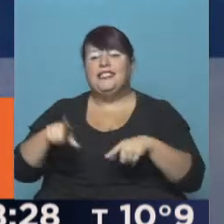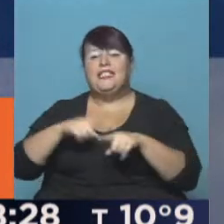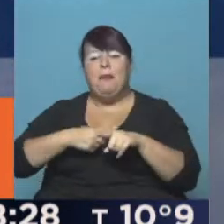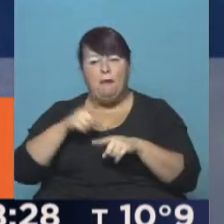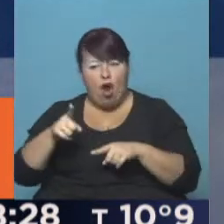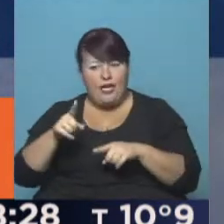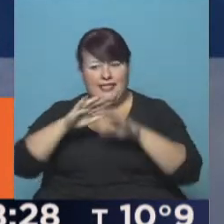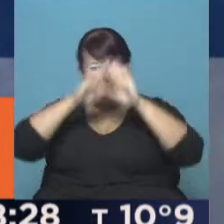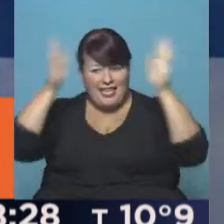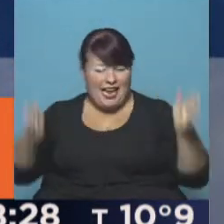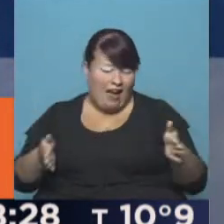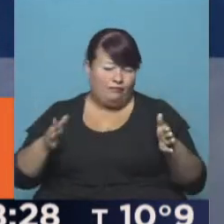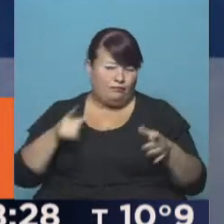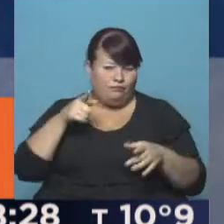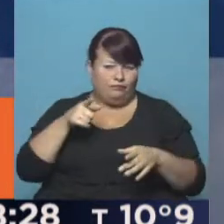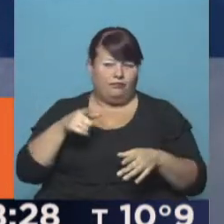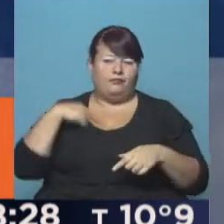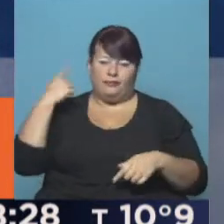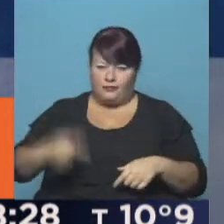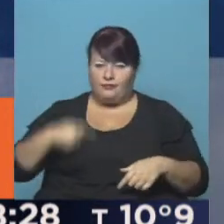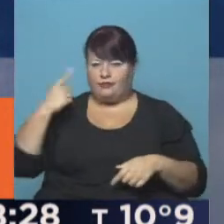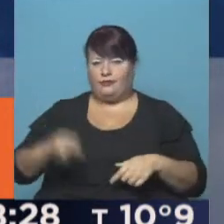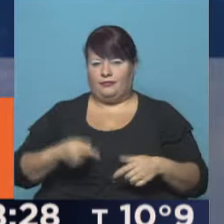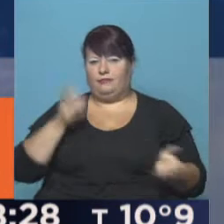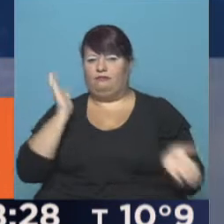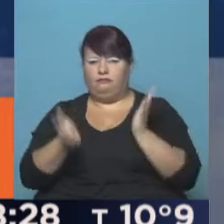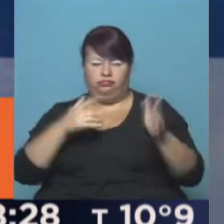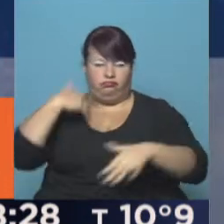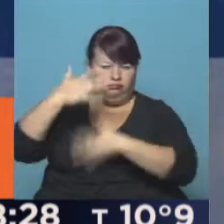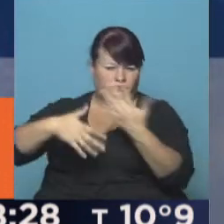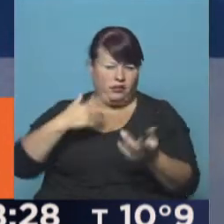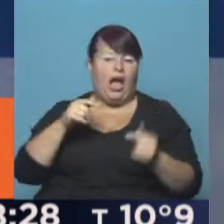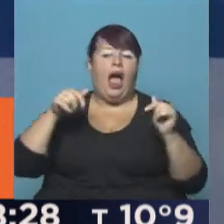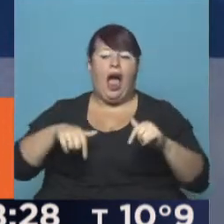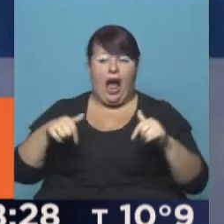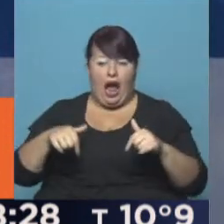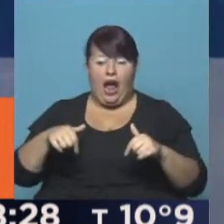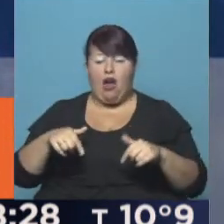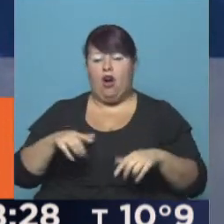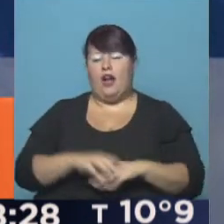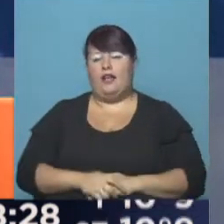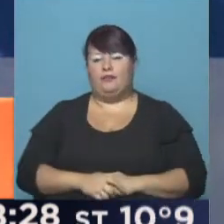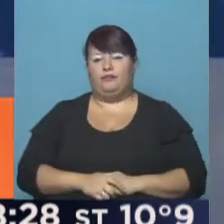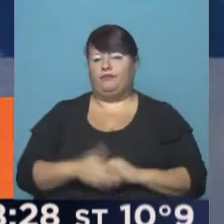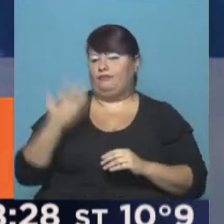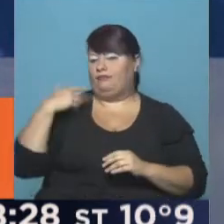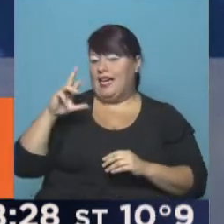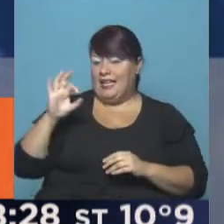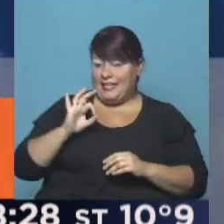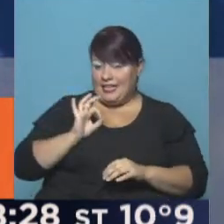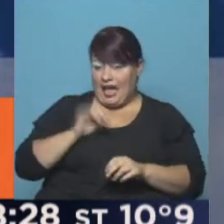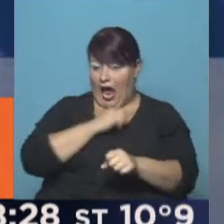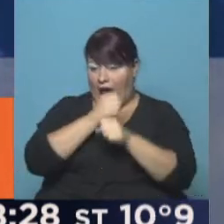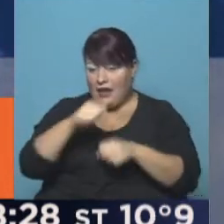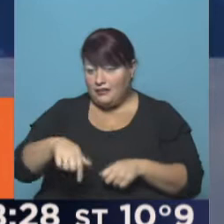político institucional de alguna manera fue constantemente vapuleado. Ahora, de los últimos 30 años a esta